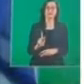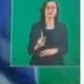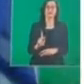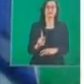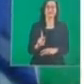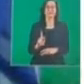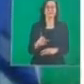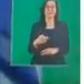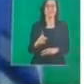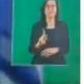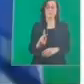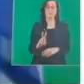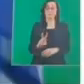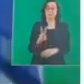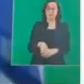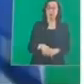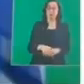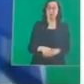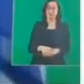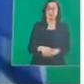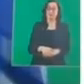Así era.